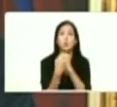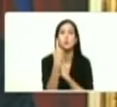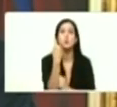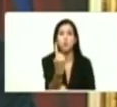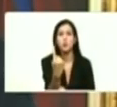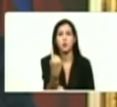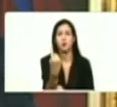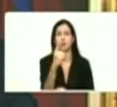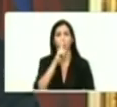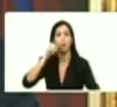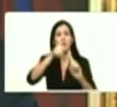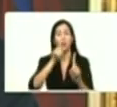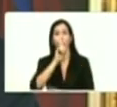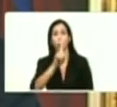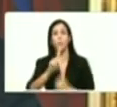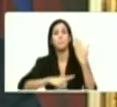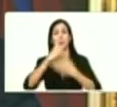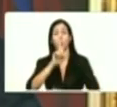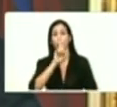plan único